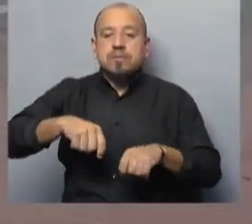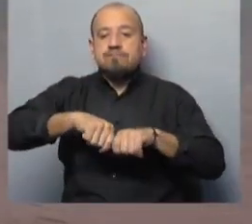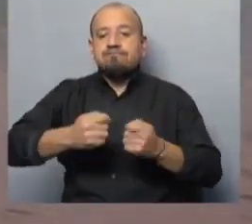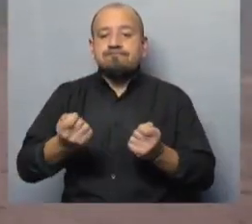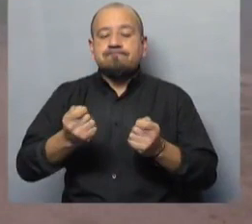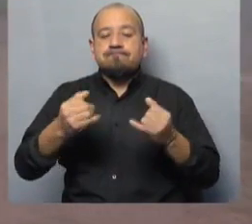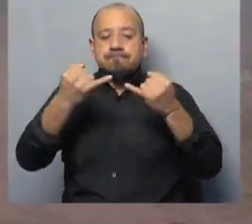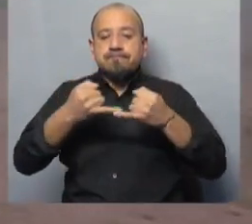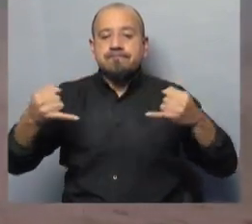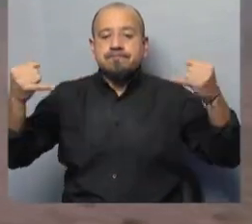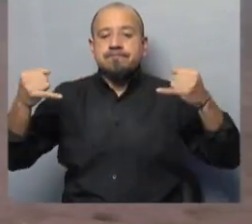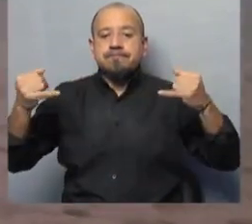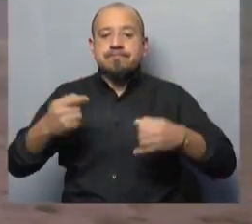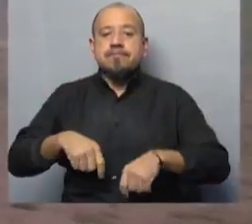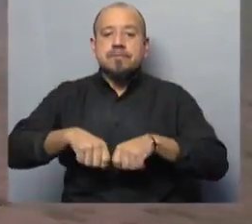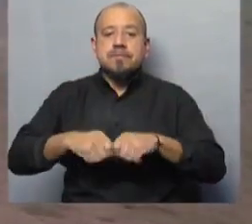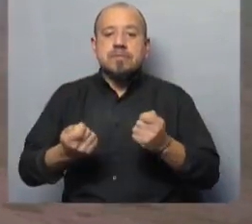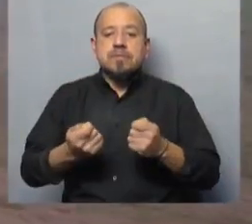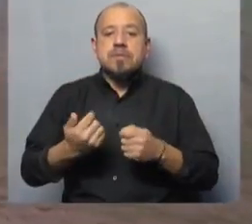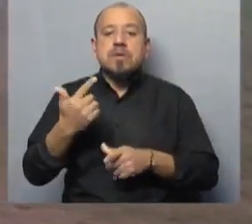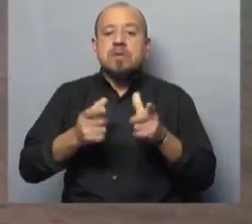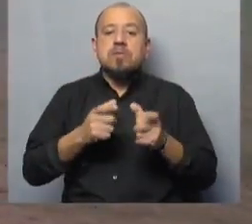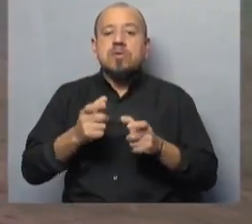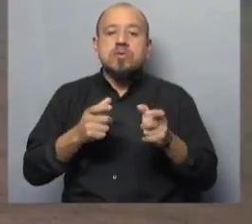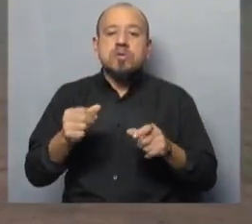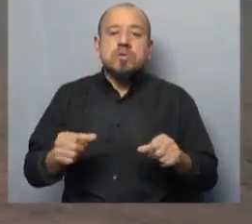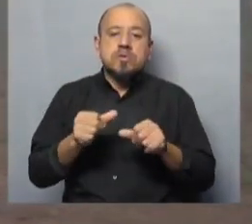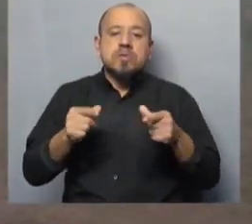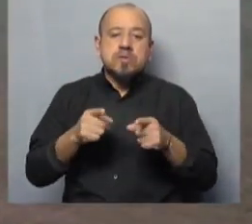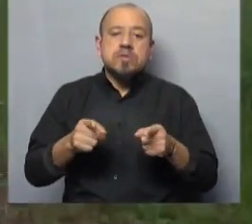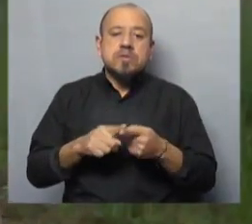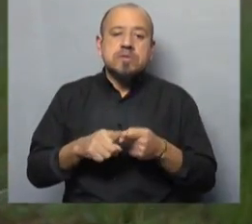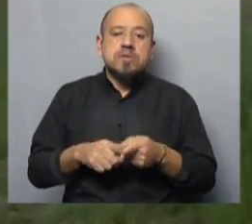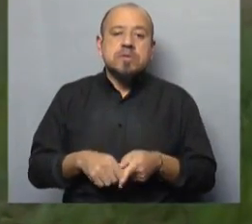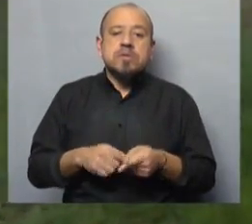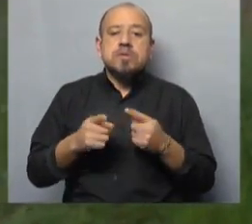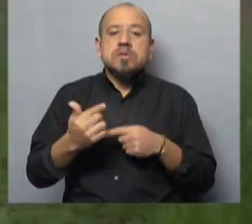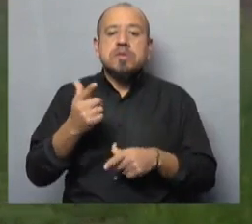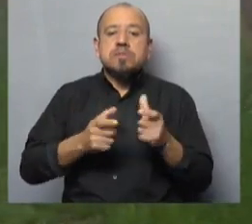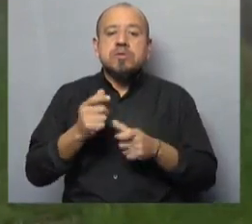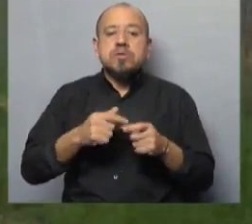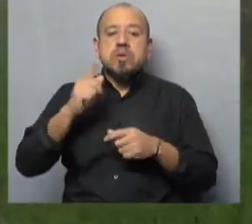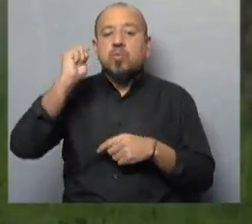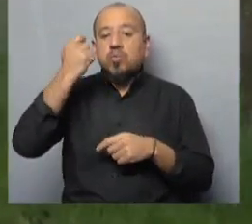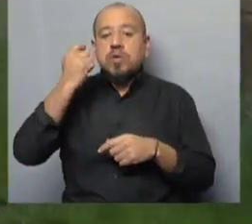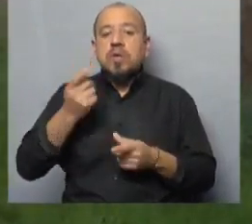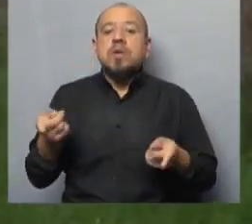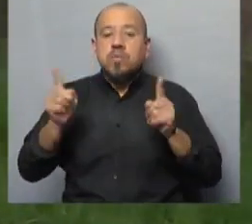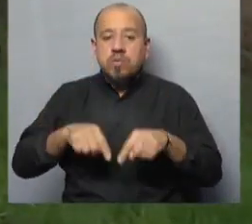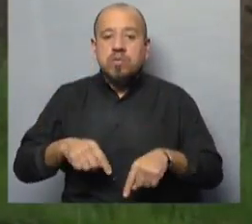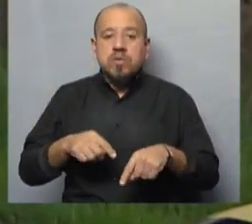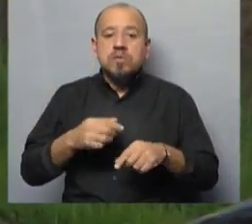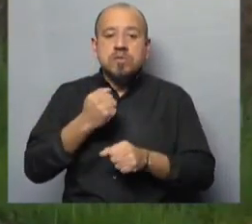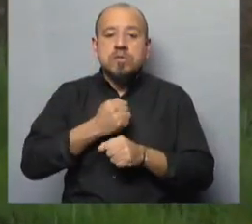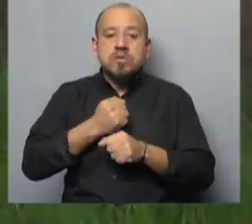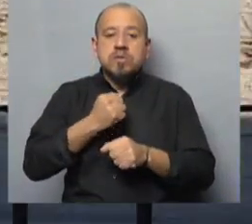alta tensión poniendo en peligro al personal que llevaba adelante las tareas si bien el personal de ute restableció la energía los